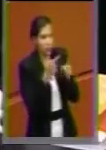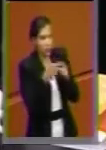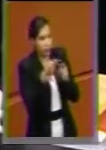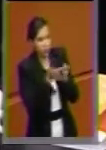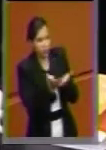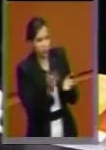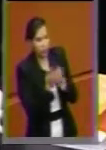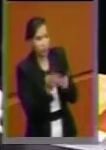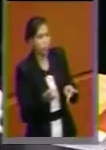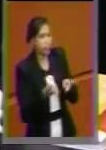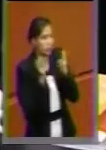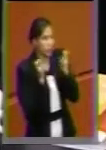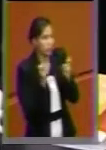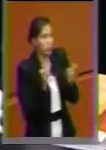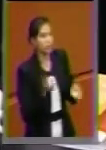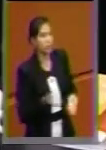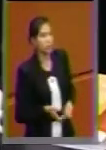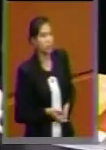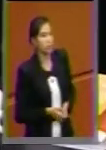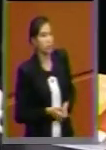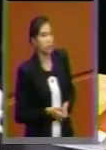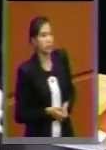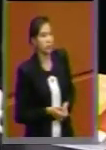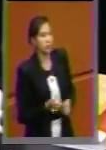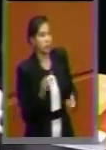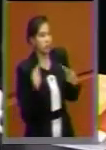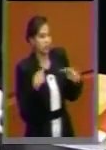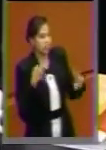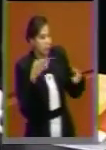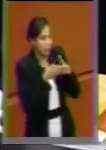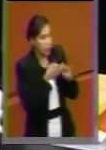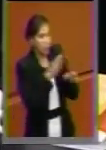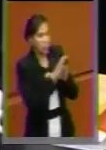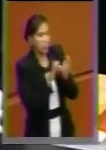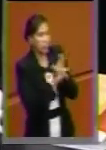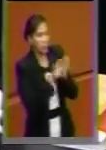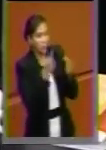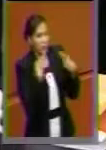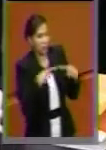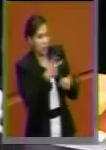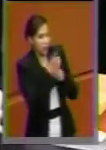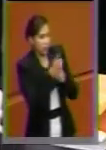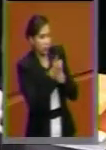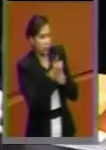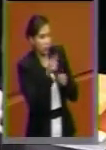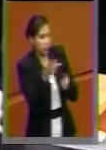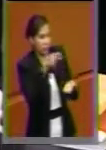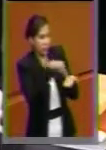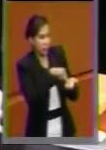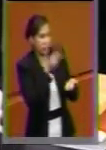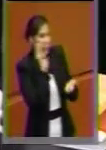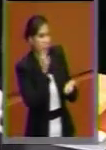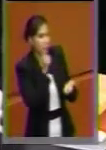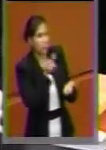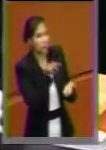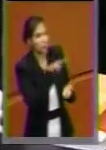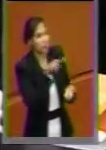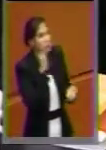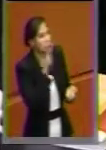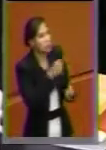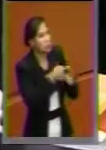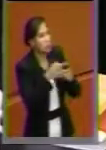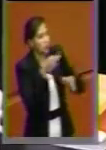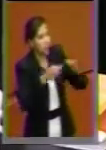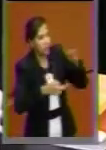donde hayan robado con violencia un hábito digo no no ya no los invito a que vayan a una sala